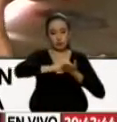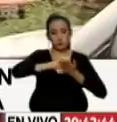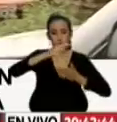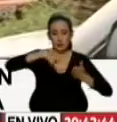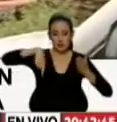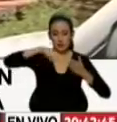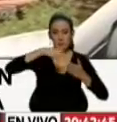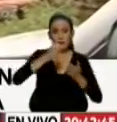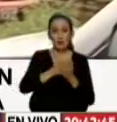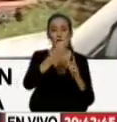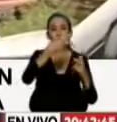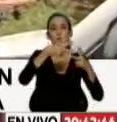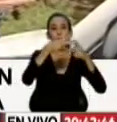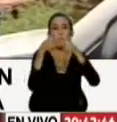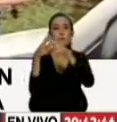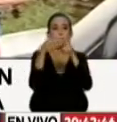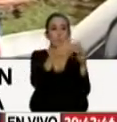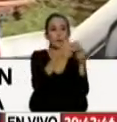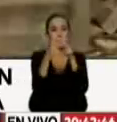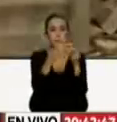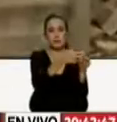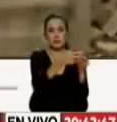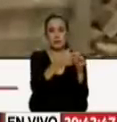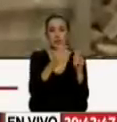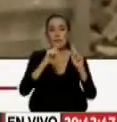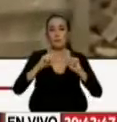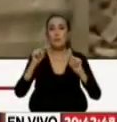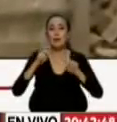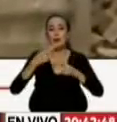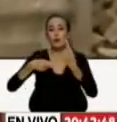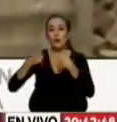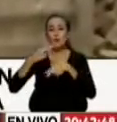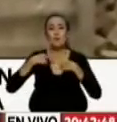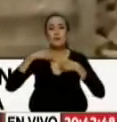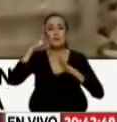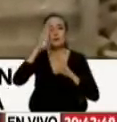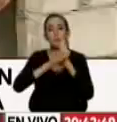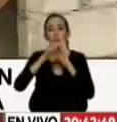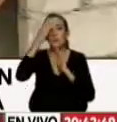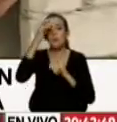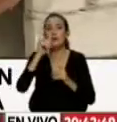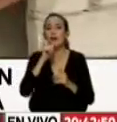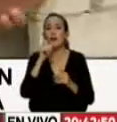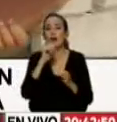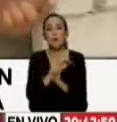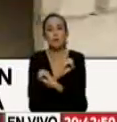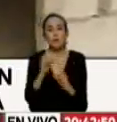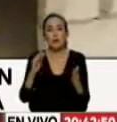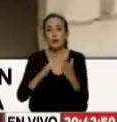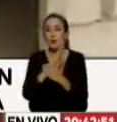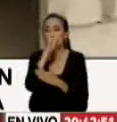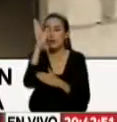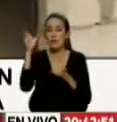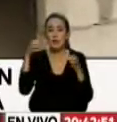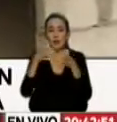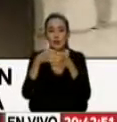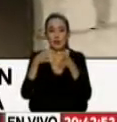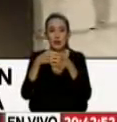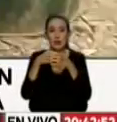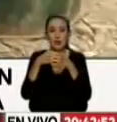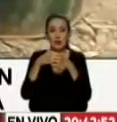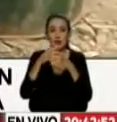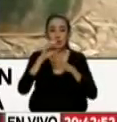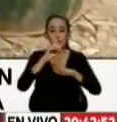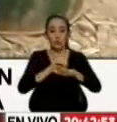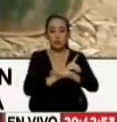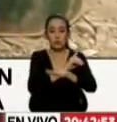días. Como ahora no hay agua, no hay negocio. Sus vecinos de la cooperativa Nuevo Horizonte, ubicada en el sector del Recreo del Cantón